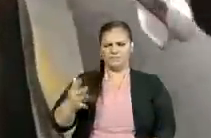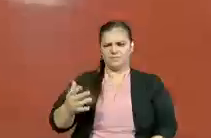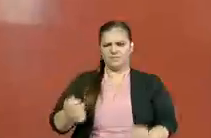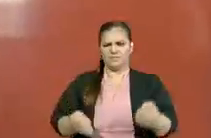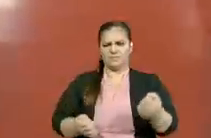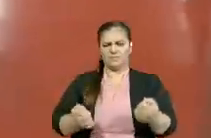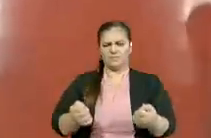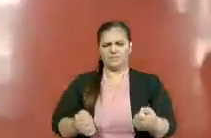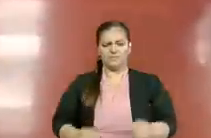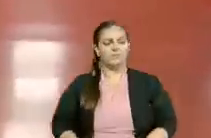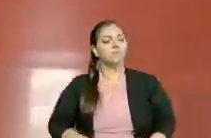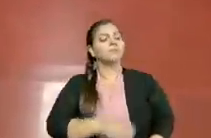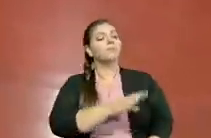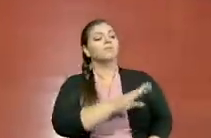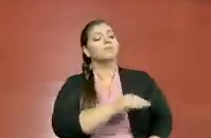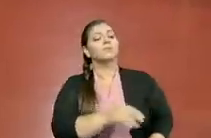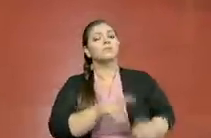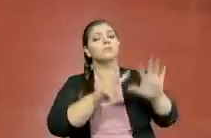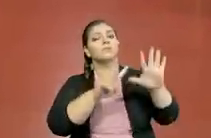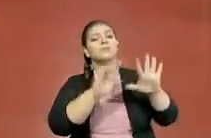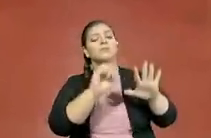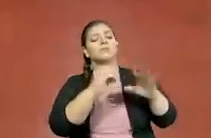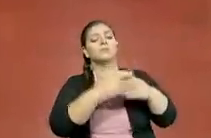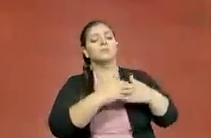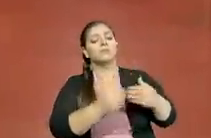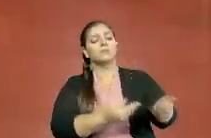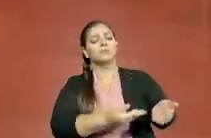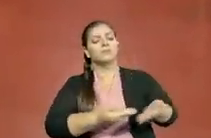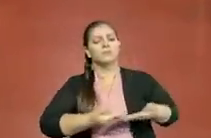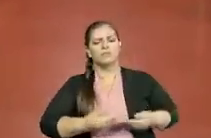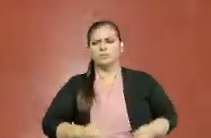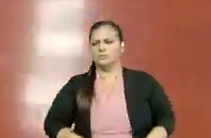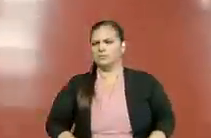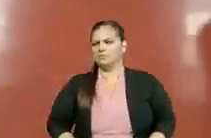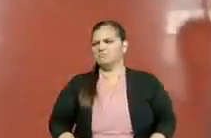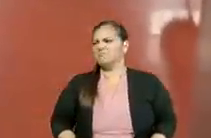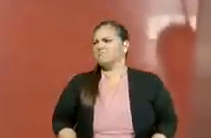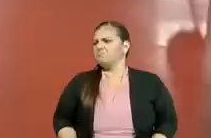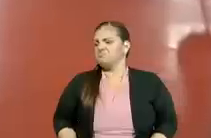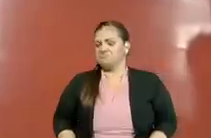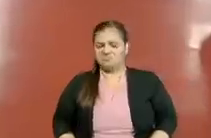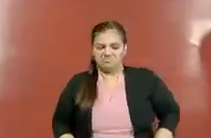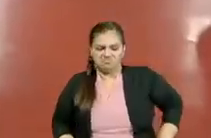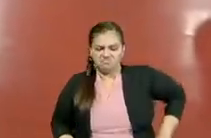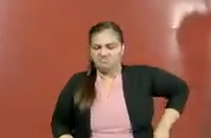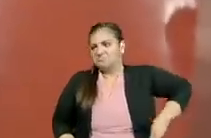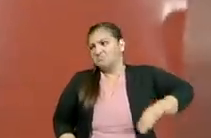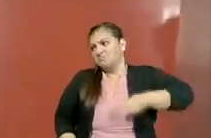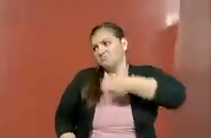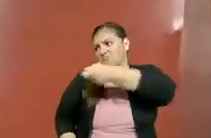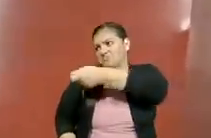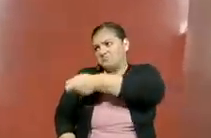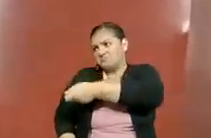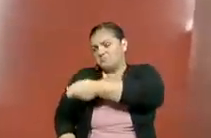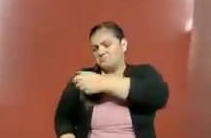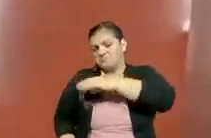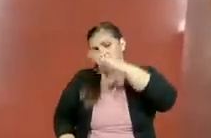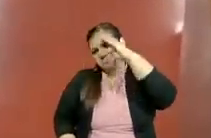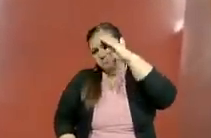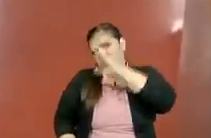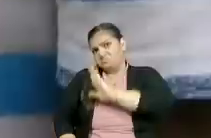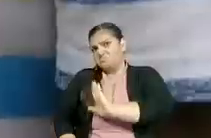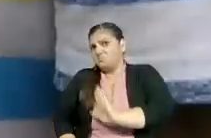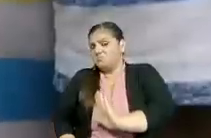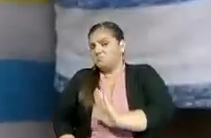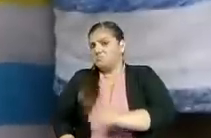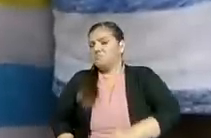$70 para cancelar, que eso me reembolsaban en caja chica en el UPC. Yo procedí a darle, pero ya yo le vi las intenciones. El tráfico